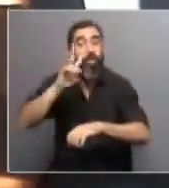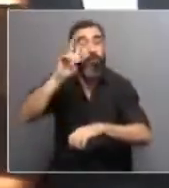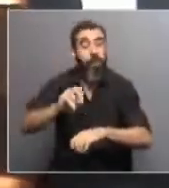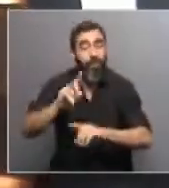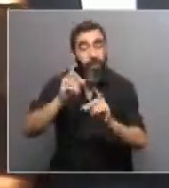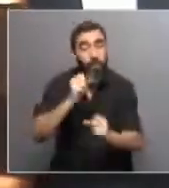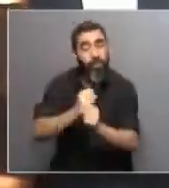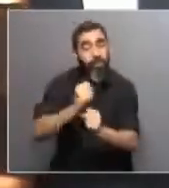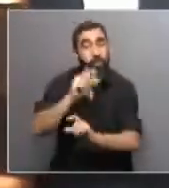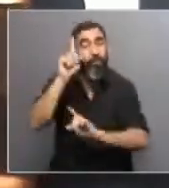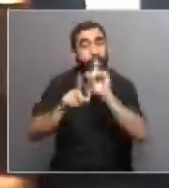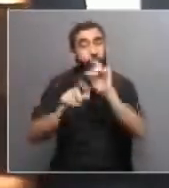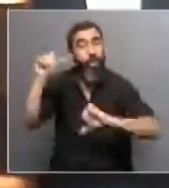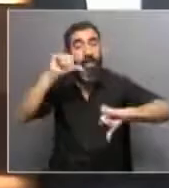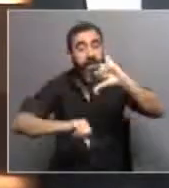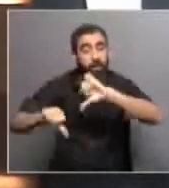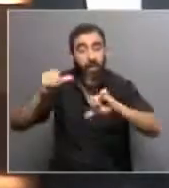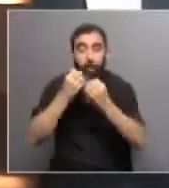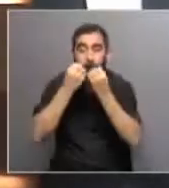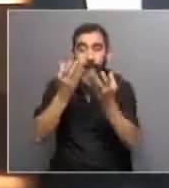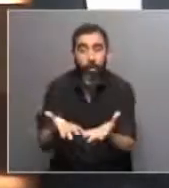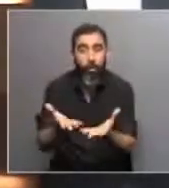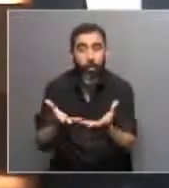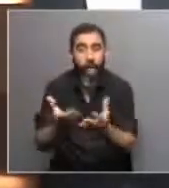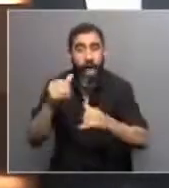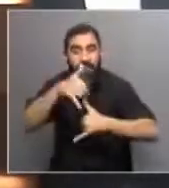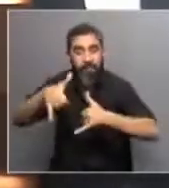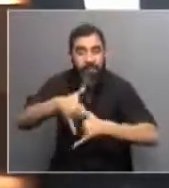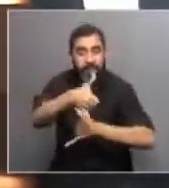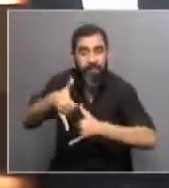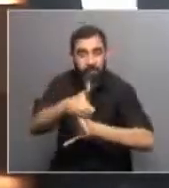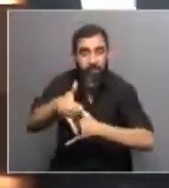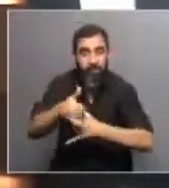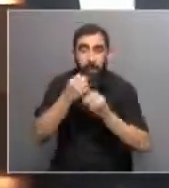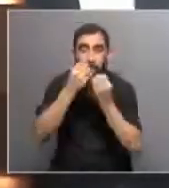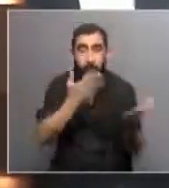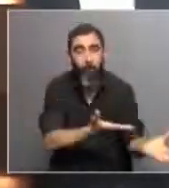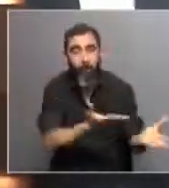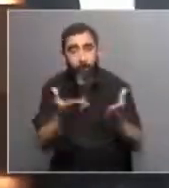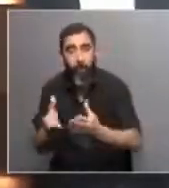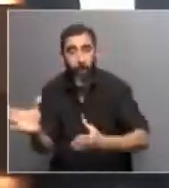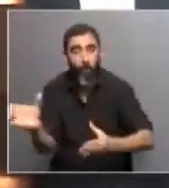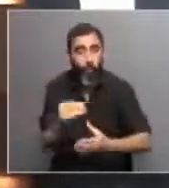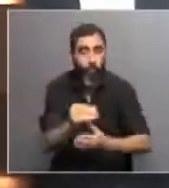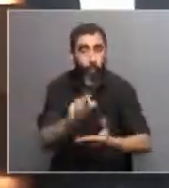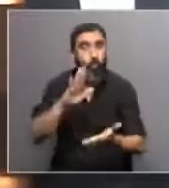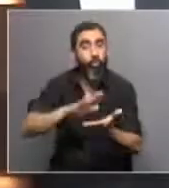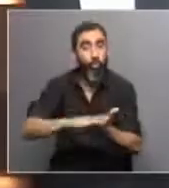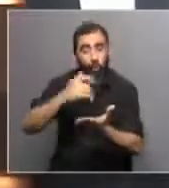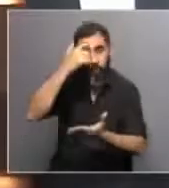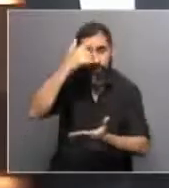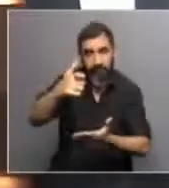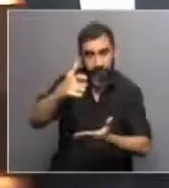los trabajos de Facultad de Química para mejorar nuestros aceites de oliva. Bienvenidas y bienvenidos a Sobre